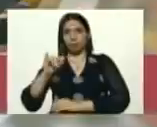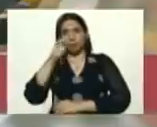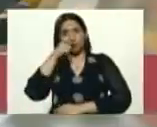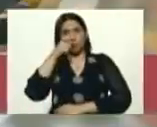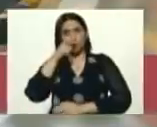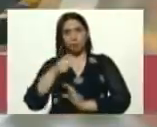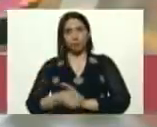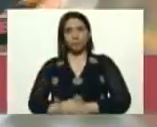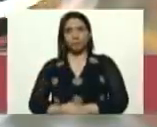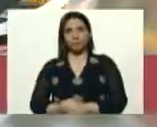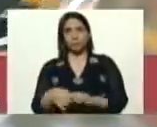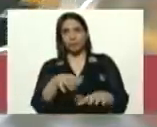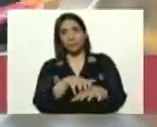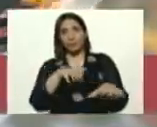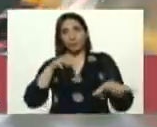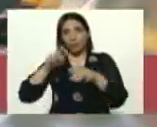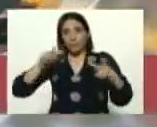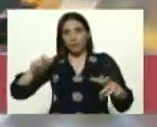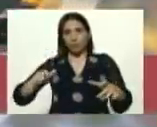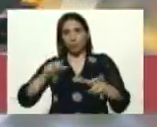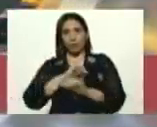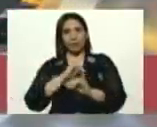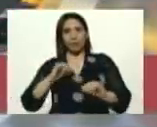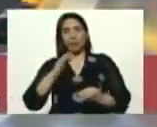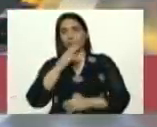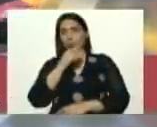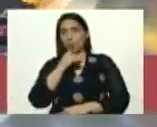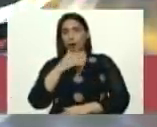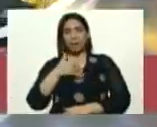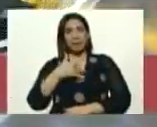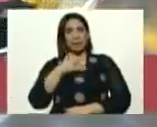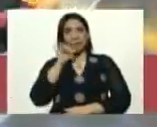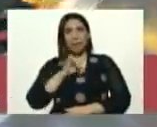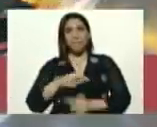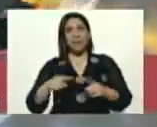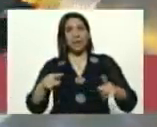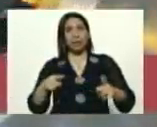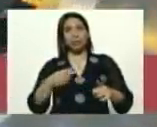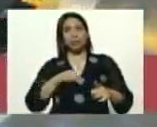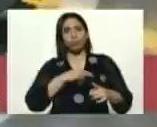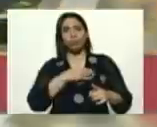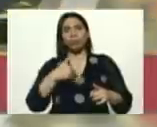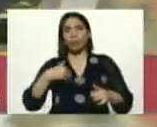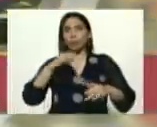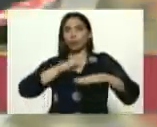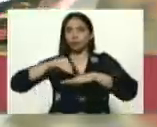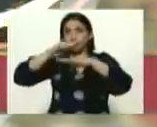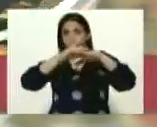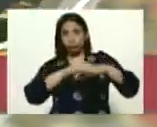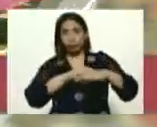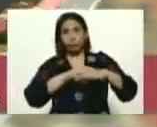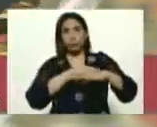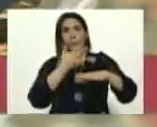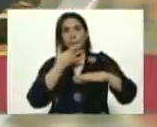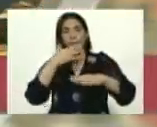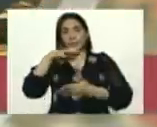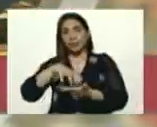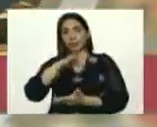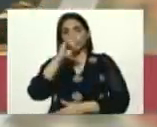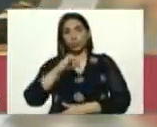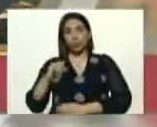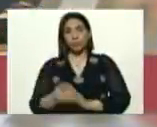Centinela. La mayoría de estos casos son asintomáticos. Sin embargo, queremos llamar la atención que en el caso del estado